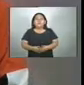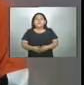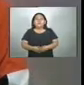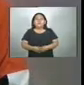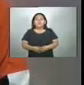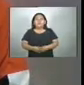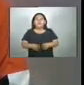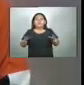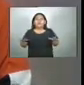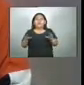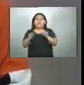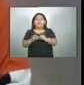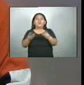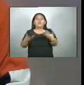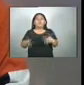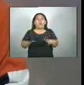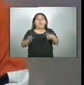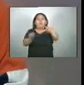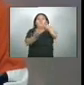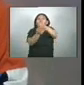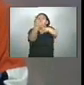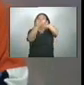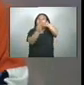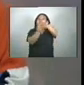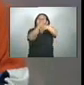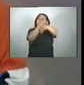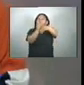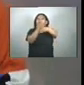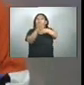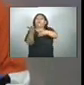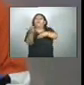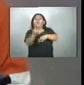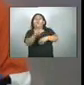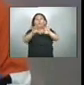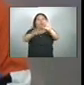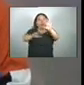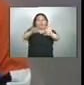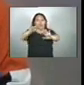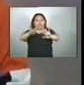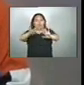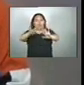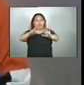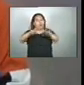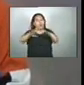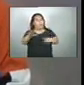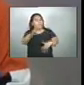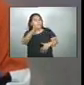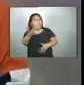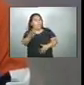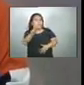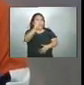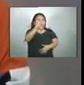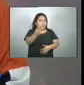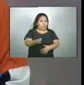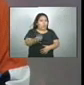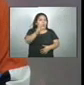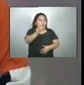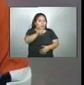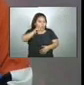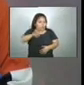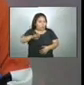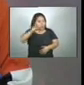En total hemos tenido explosiones hasta el día de ayer, un número total de 86, un promedio de 14 diarias.